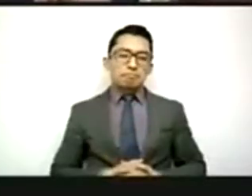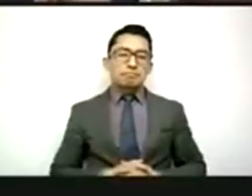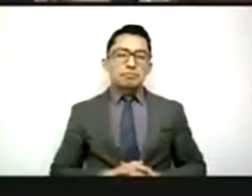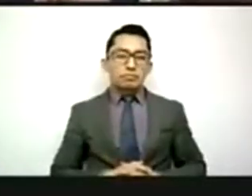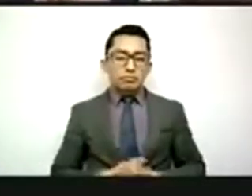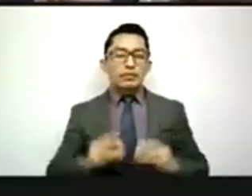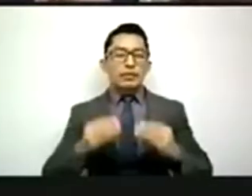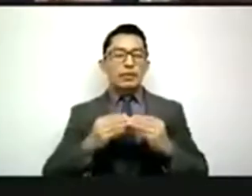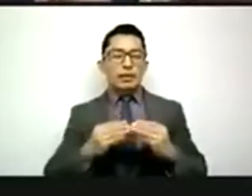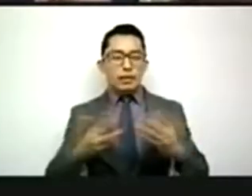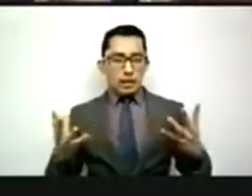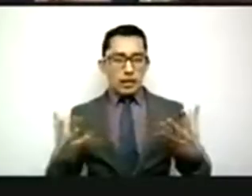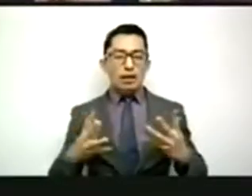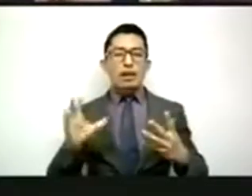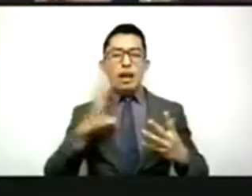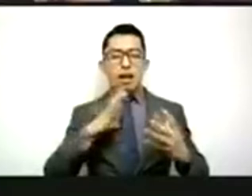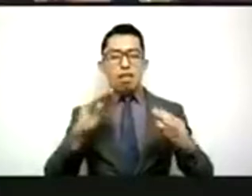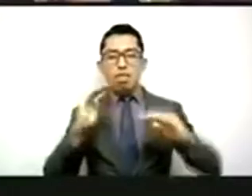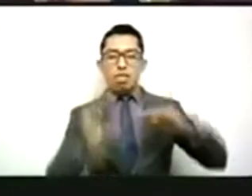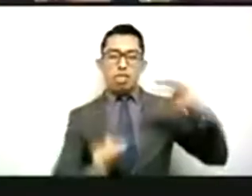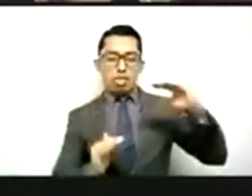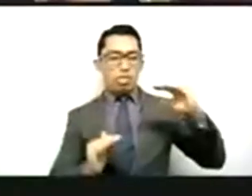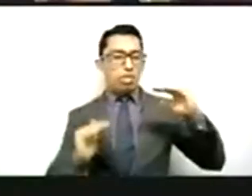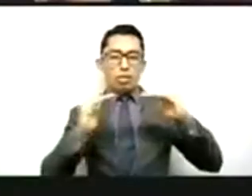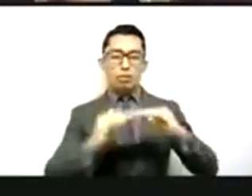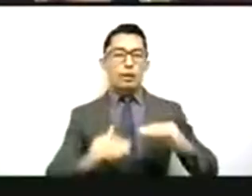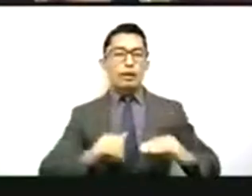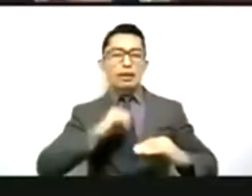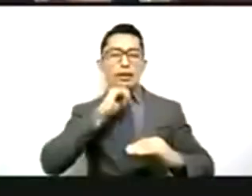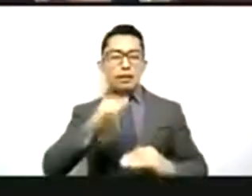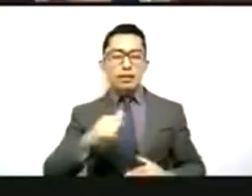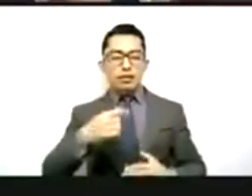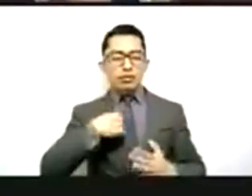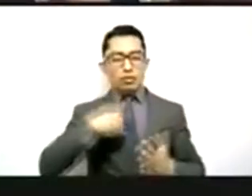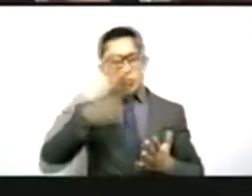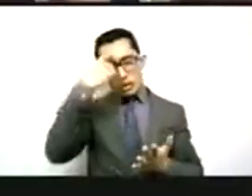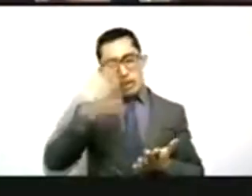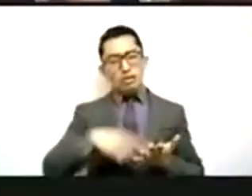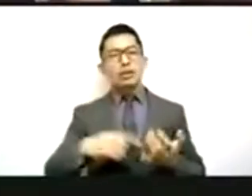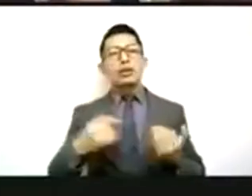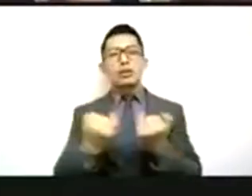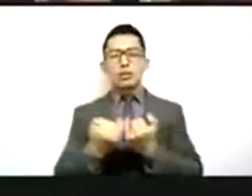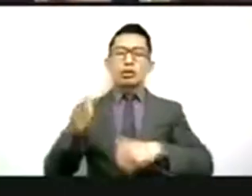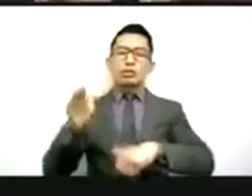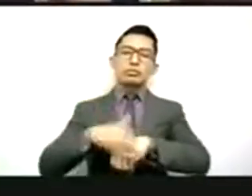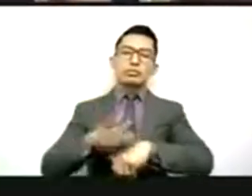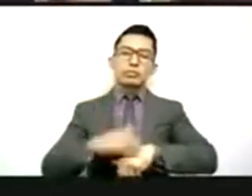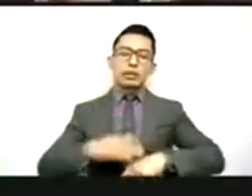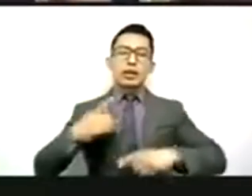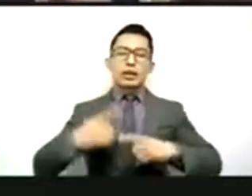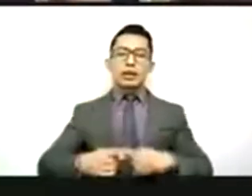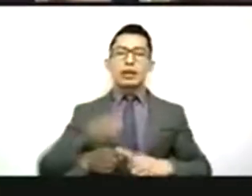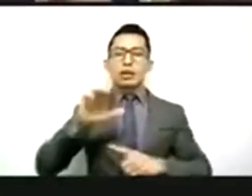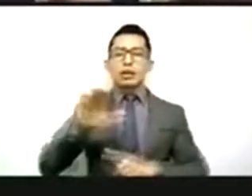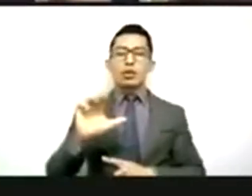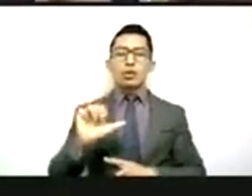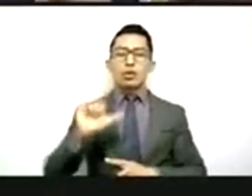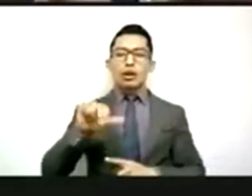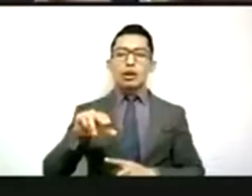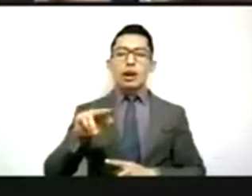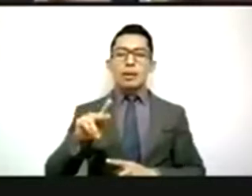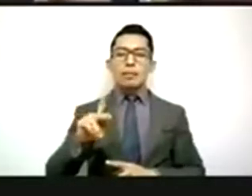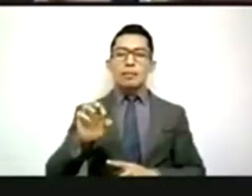clara desigualdad, me parece a mí que tendríamos que darle vista al CONAPRED y también